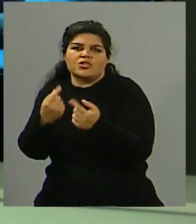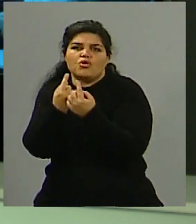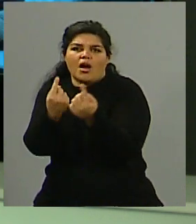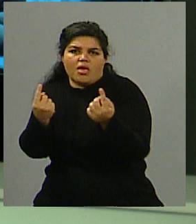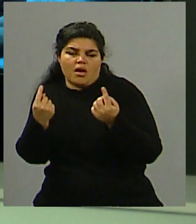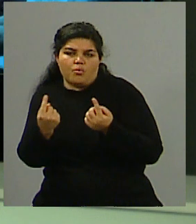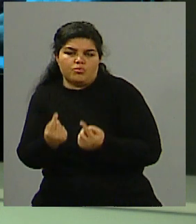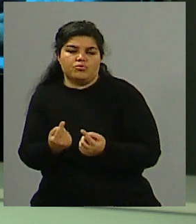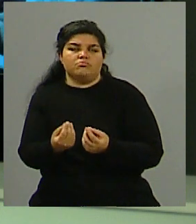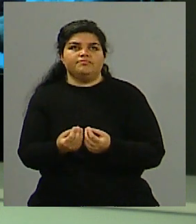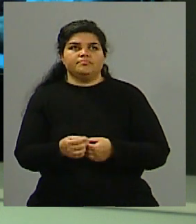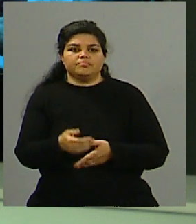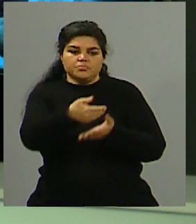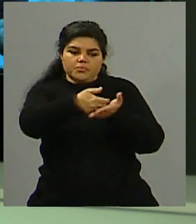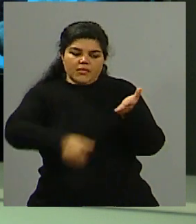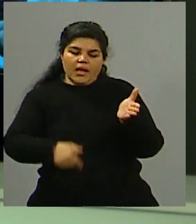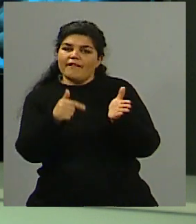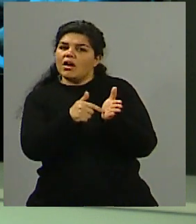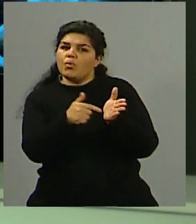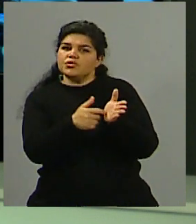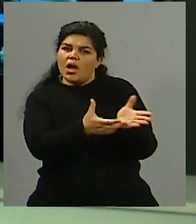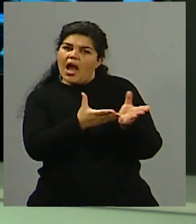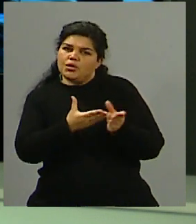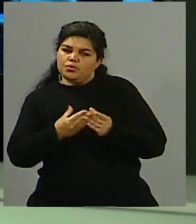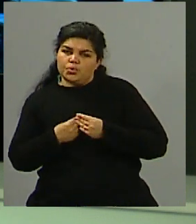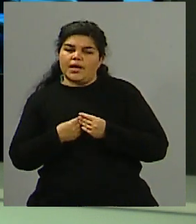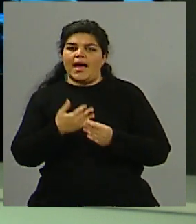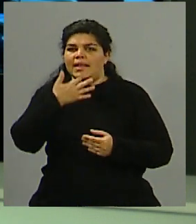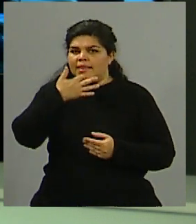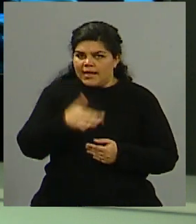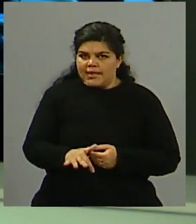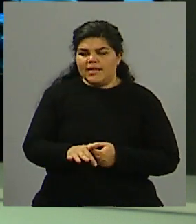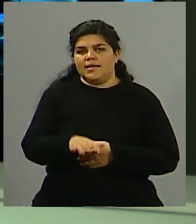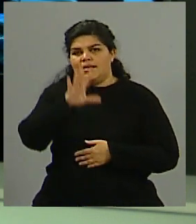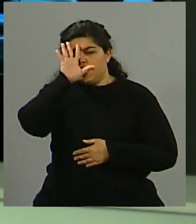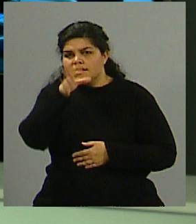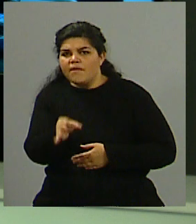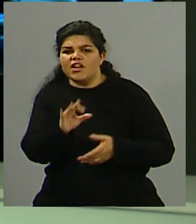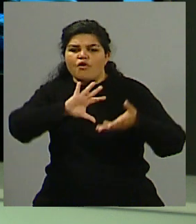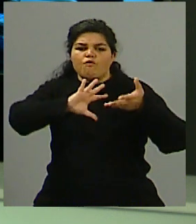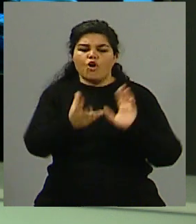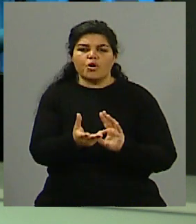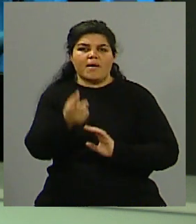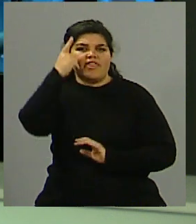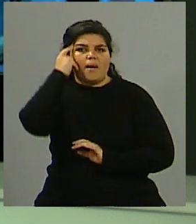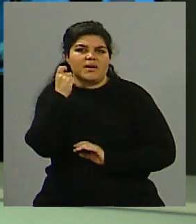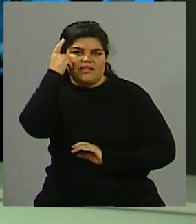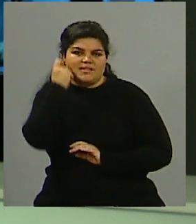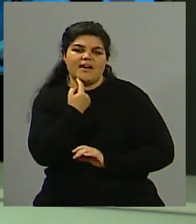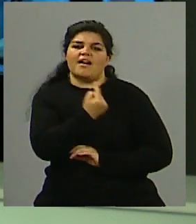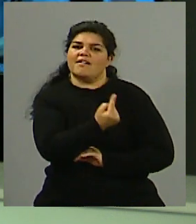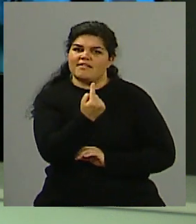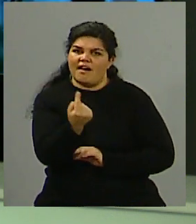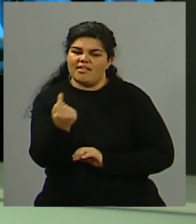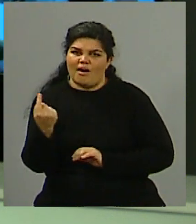chicas se den cuenta no solamente qué están aprendiendo, sino cómo están aprendiendo, Ujú. porque